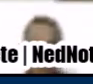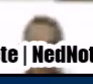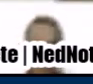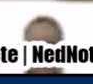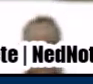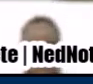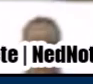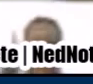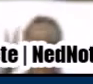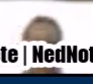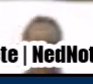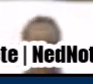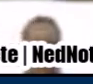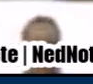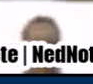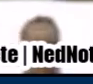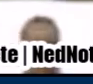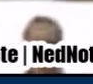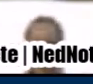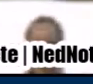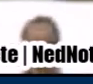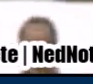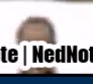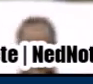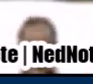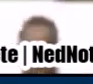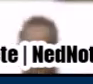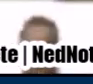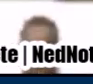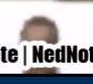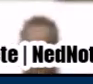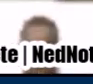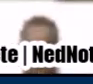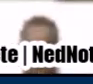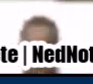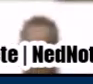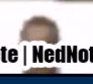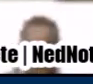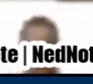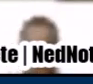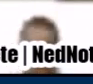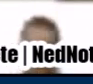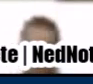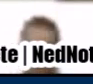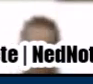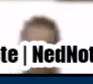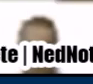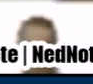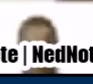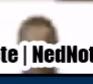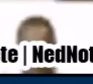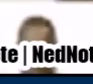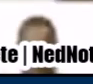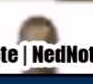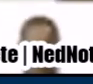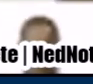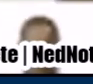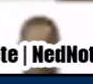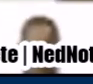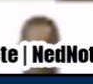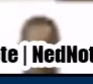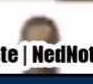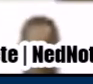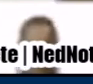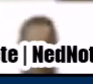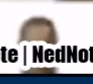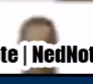y una salida factible que genere estabilidad y gobernabilidad. Sin duda, todos queremos ir a votar